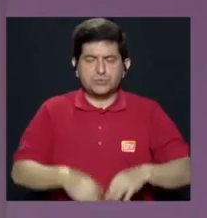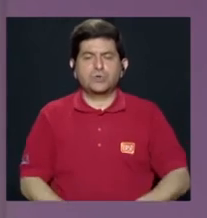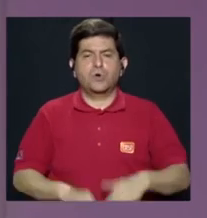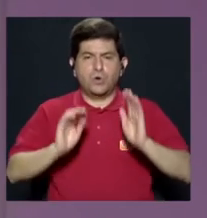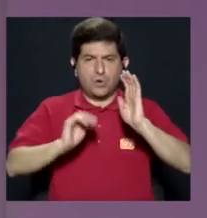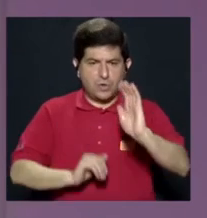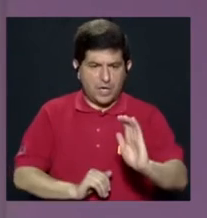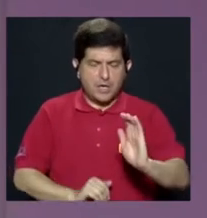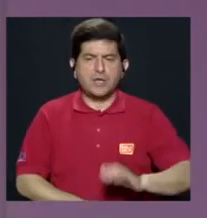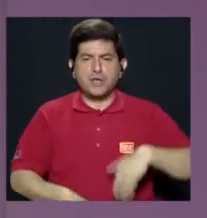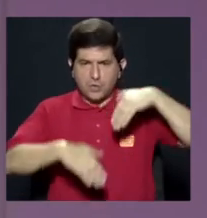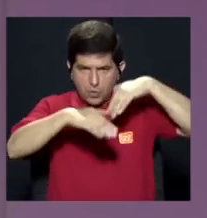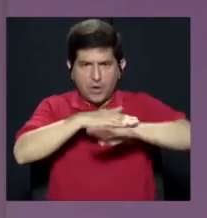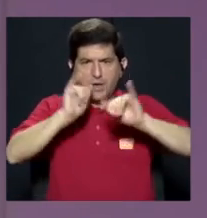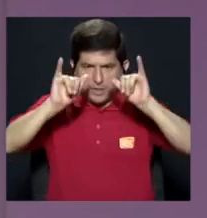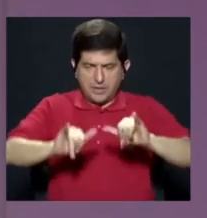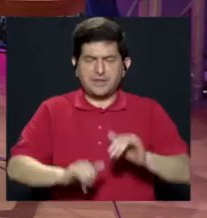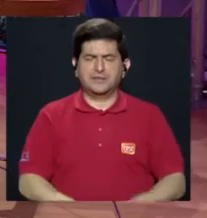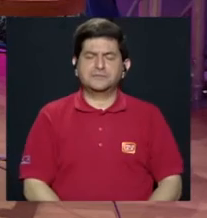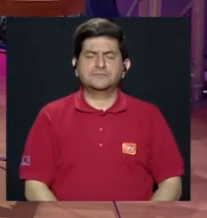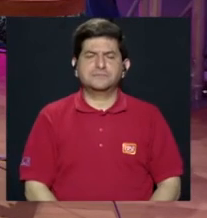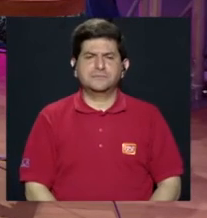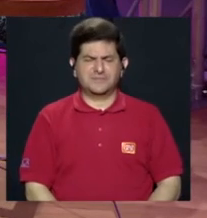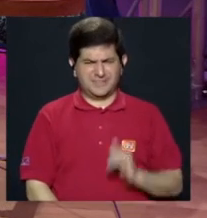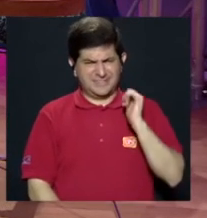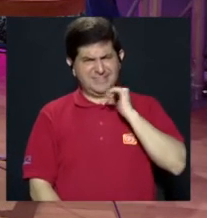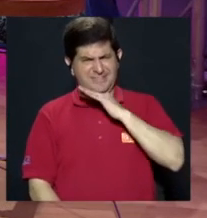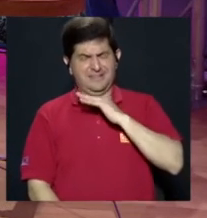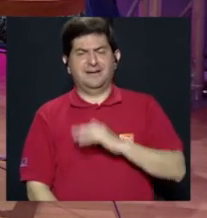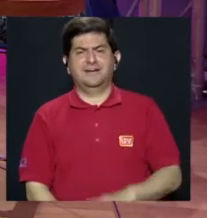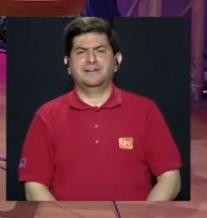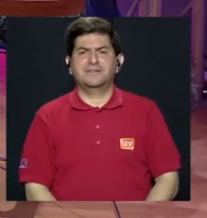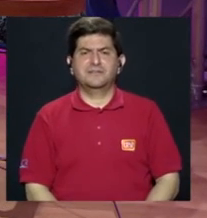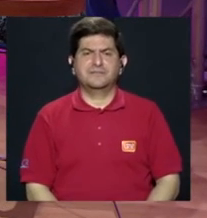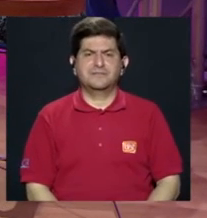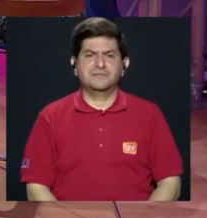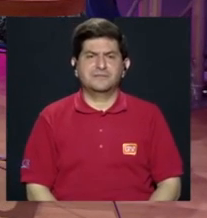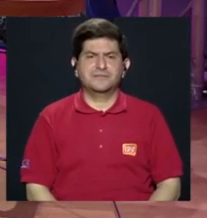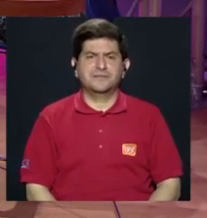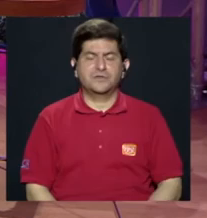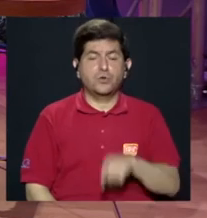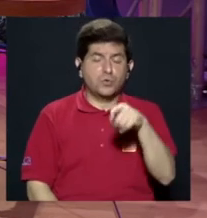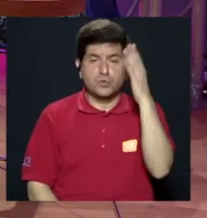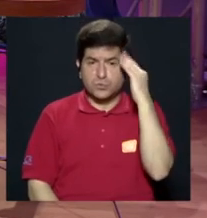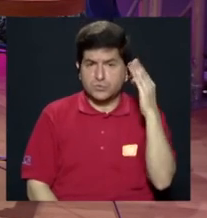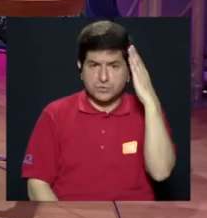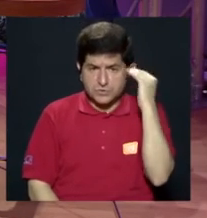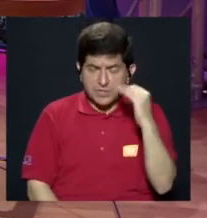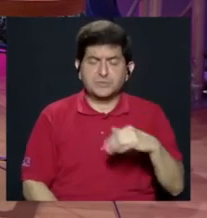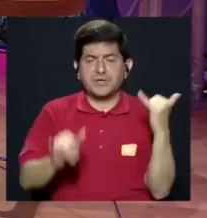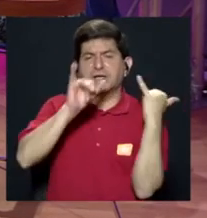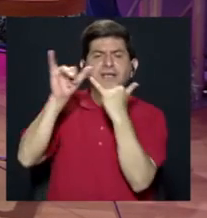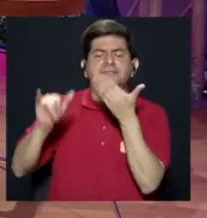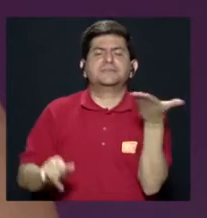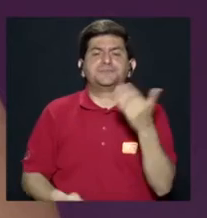adentro. Qué extraño. Y Katia, ¿cómo ha sido su experiencia con su